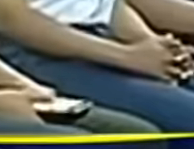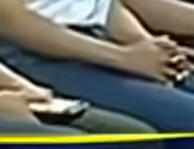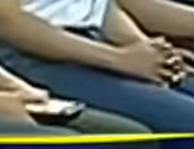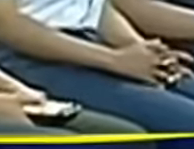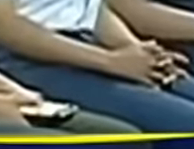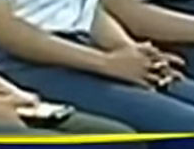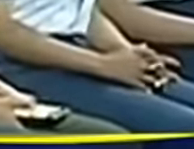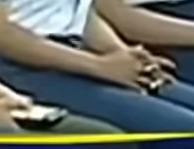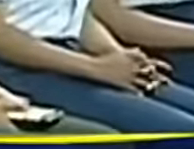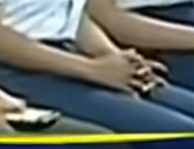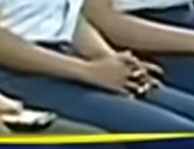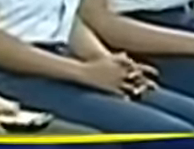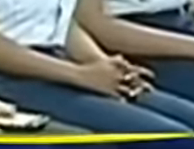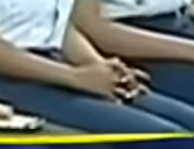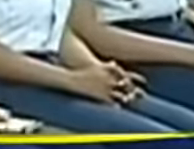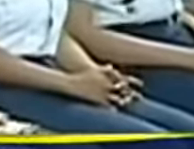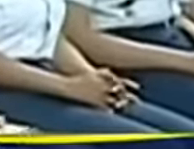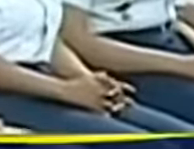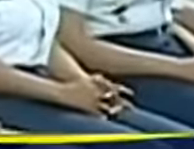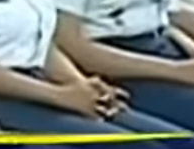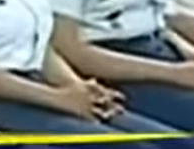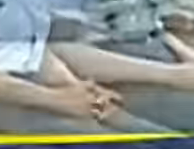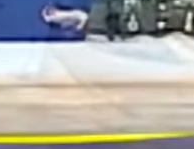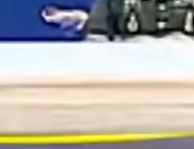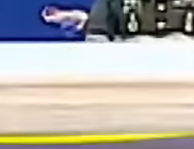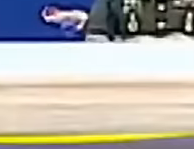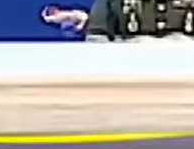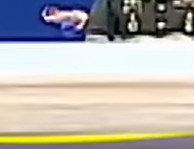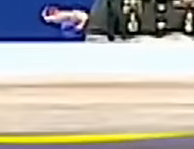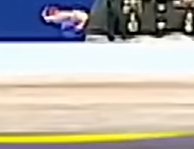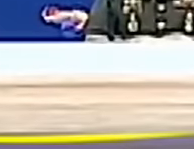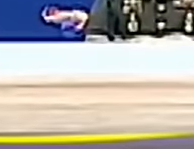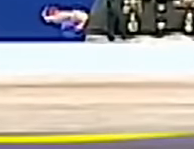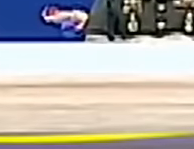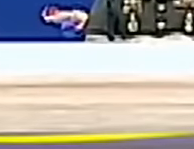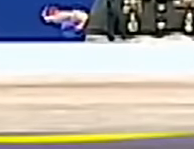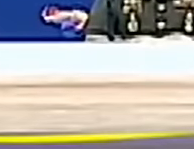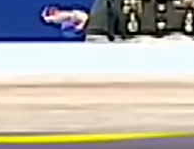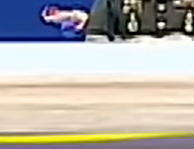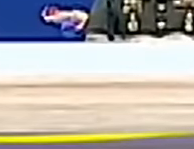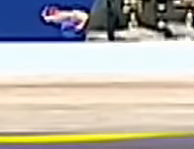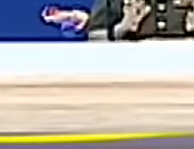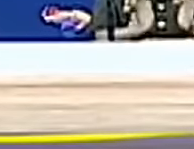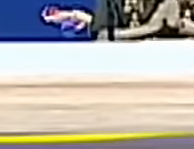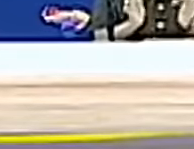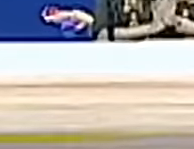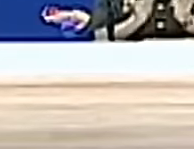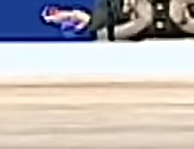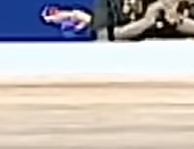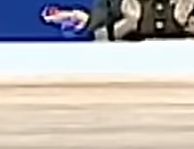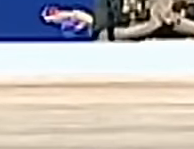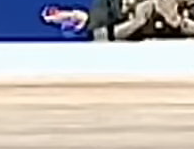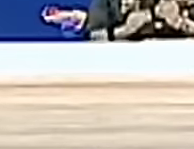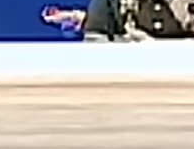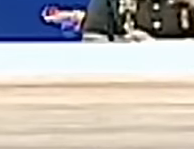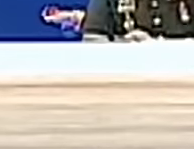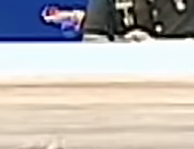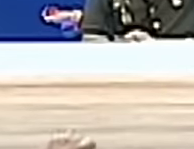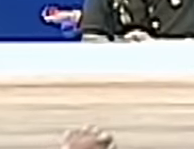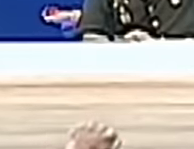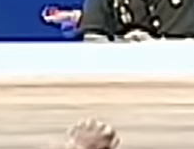a este recinto, le doy la más cordial bienvenida y estaremos atentos a sus orientaciones. Muchísimas gracias, mi comandante en jefe. El sol de